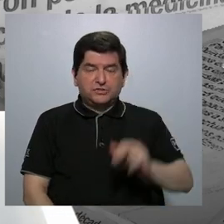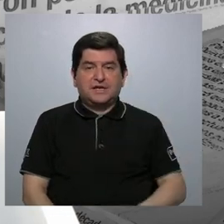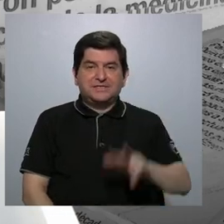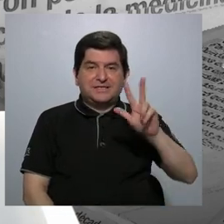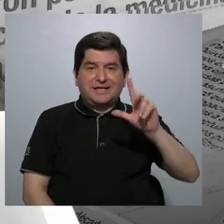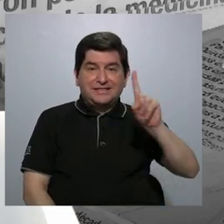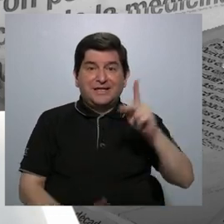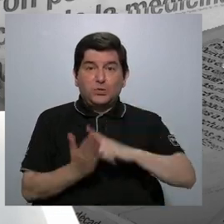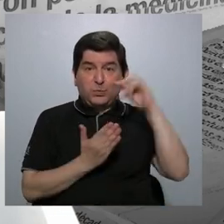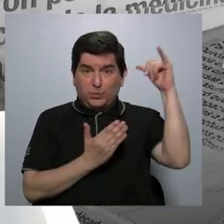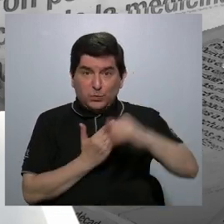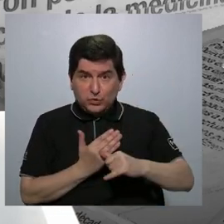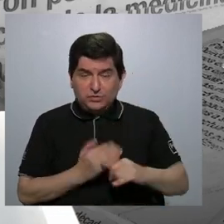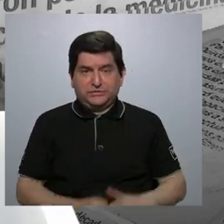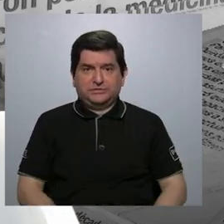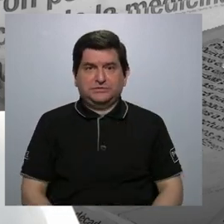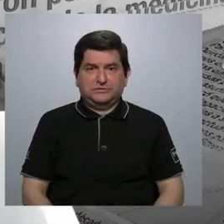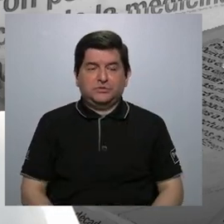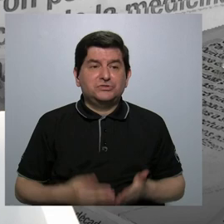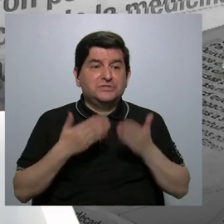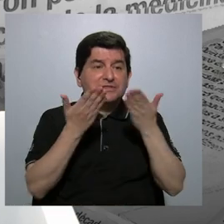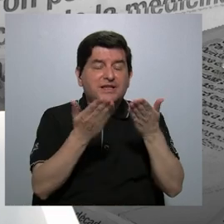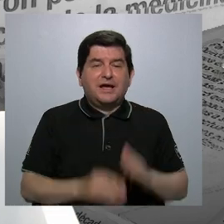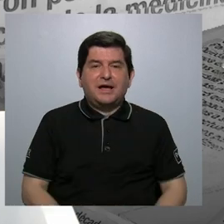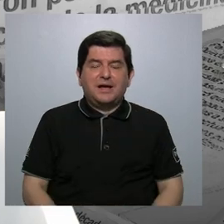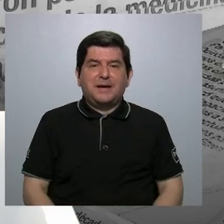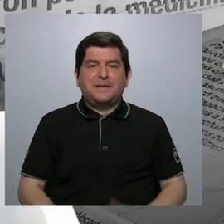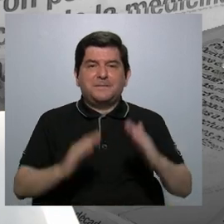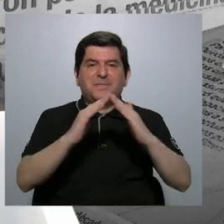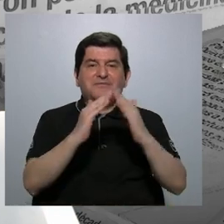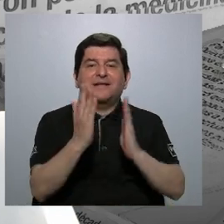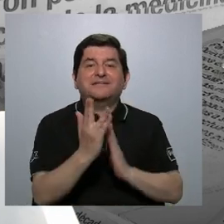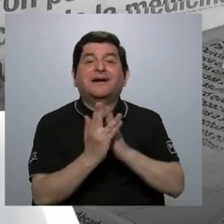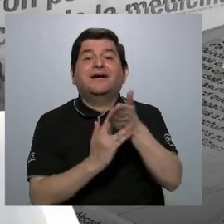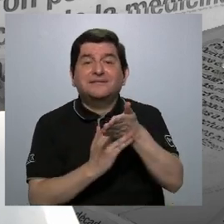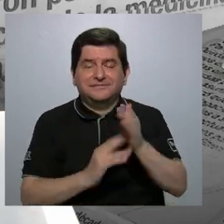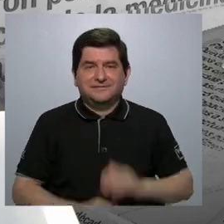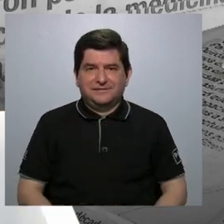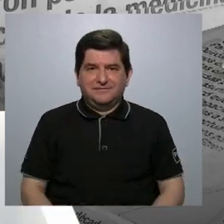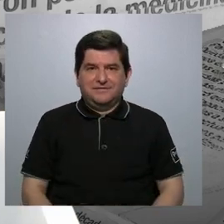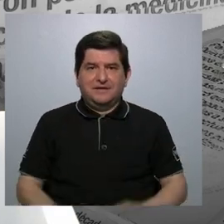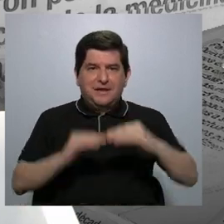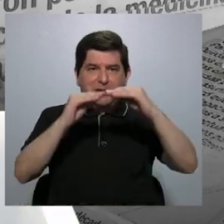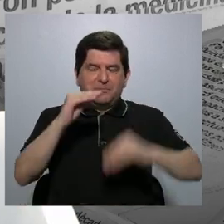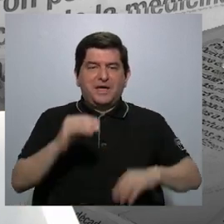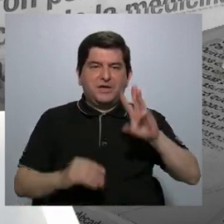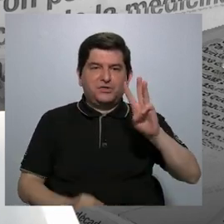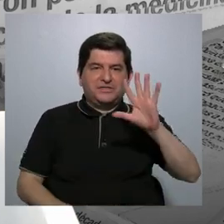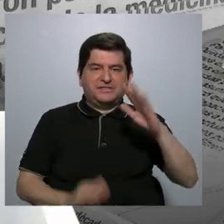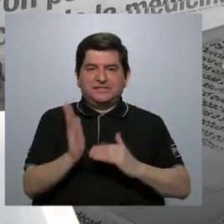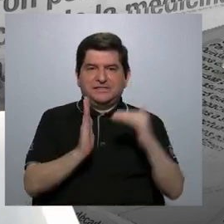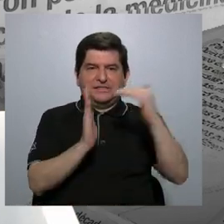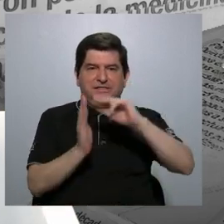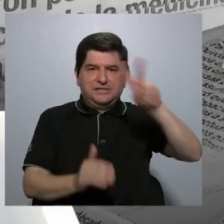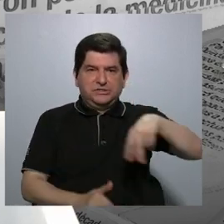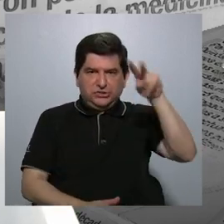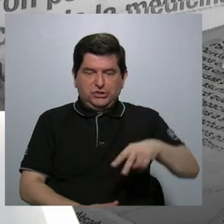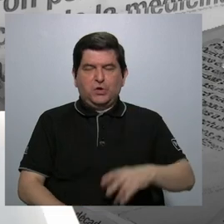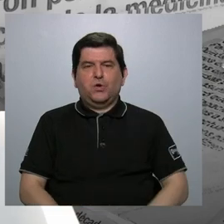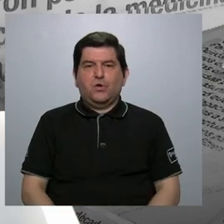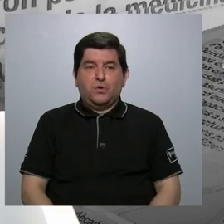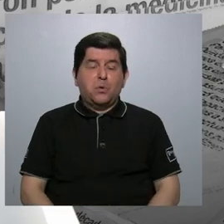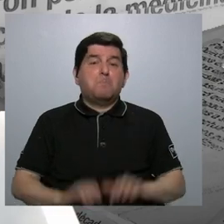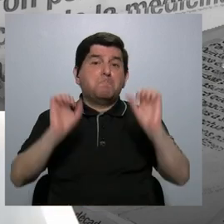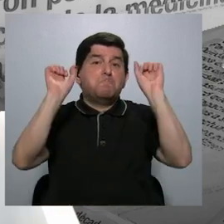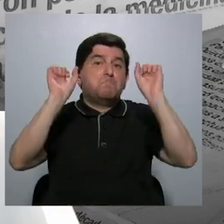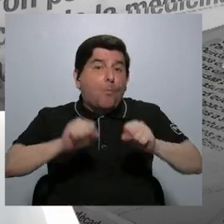31 proyectos dan lo que se llama vivienda accesible, que es la vivienda de menos de 65 millones de colones, que es la